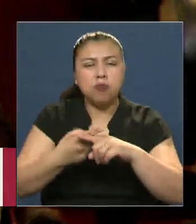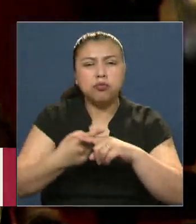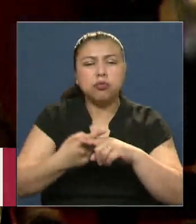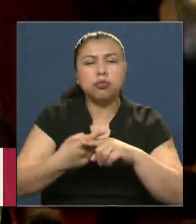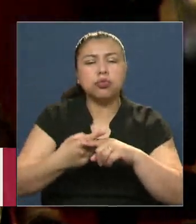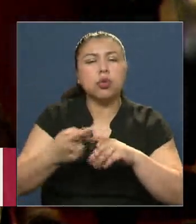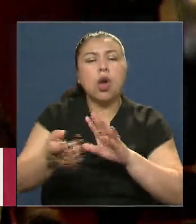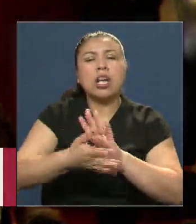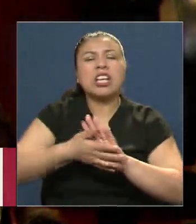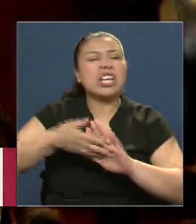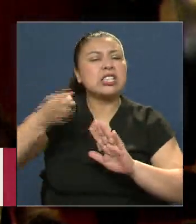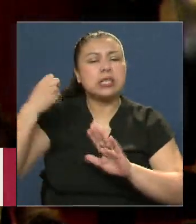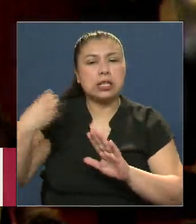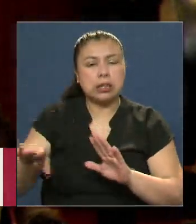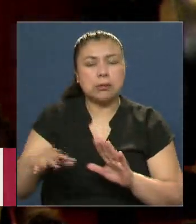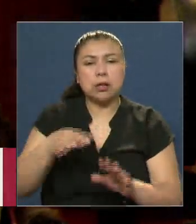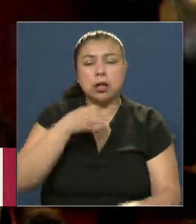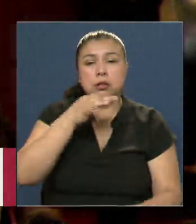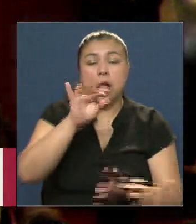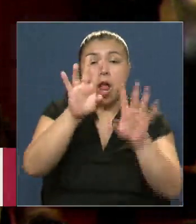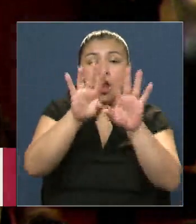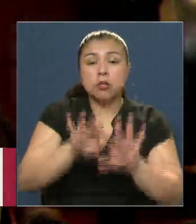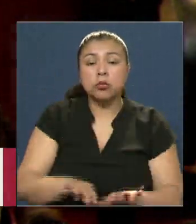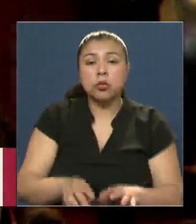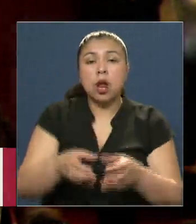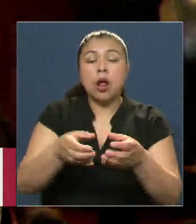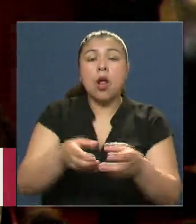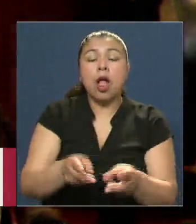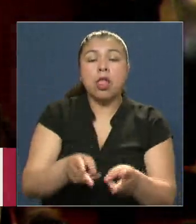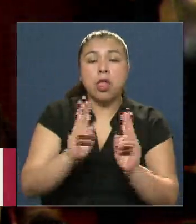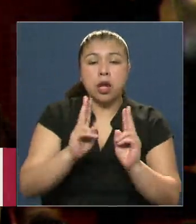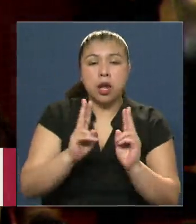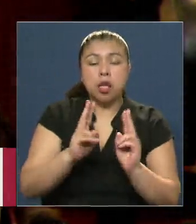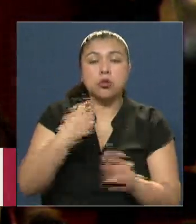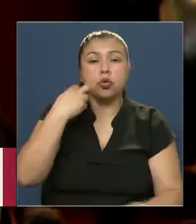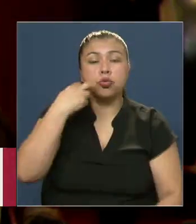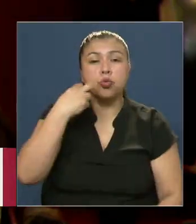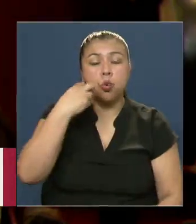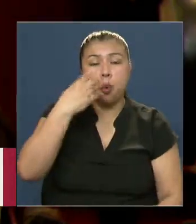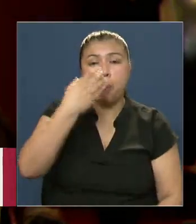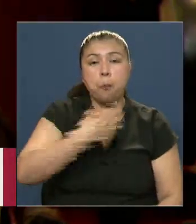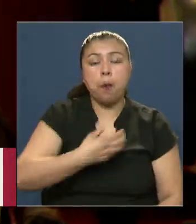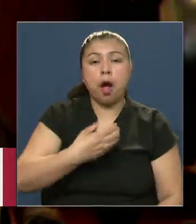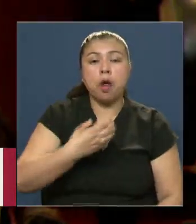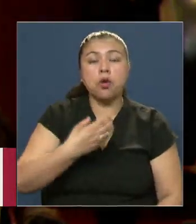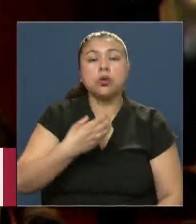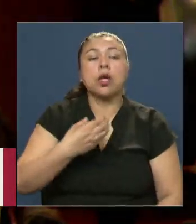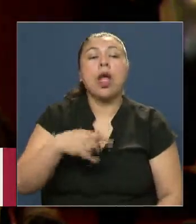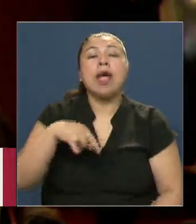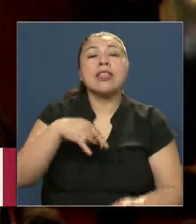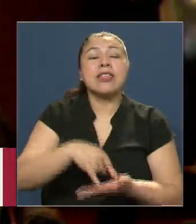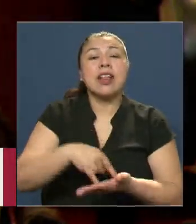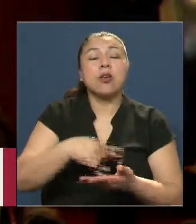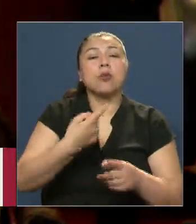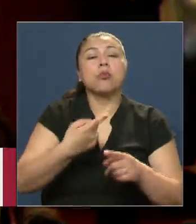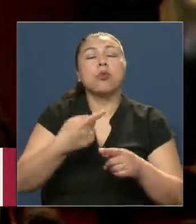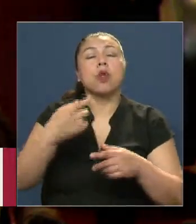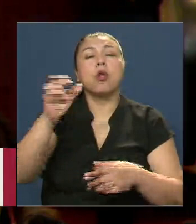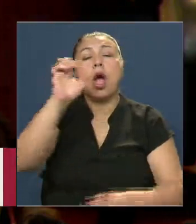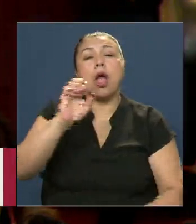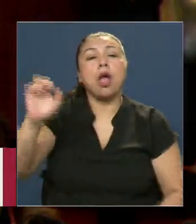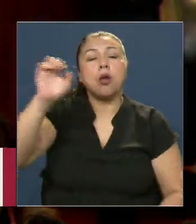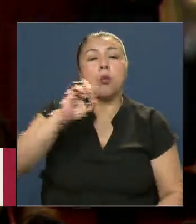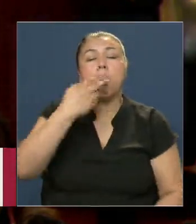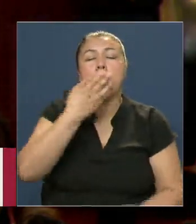lo recomendó, por lo demás, el informe de la Comisión de Derechos Humanos del Parlamento Europeo cuando lo sometió a